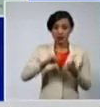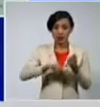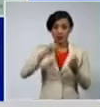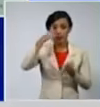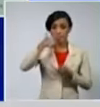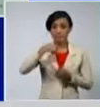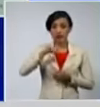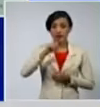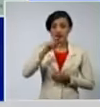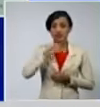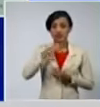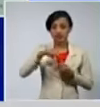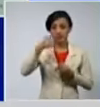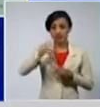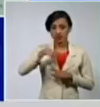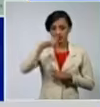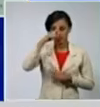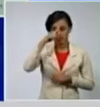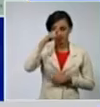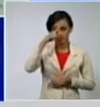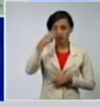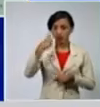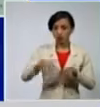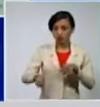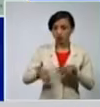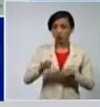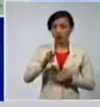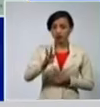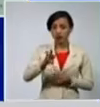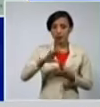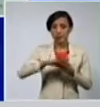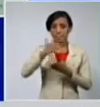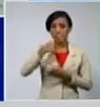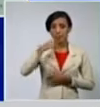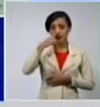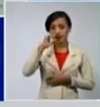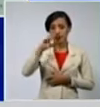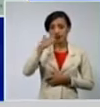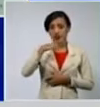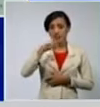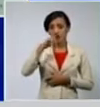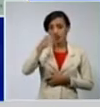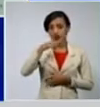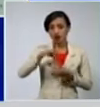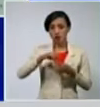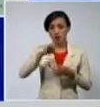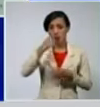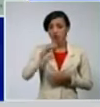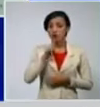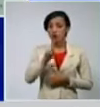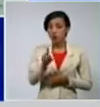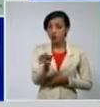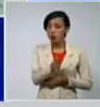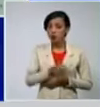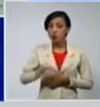Rachuelo, 3 en Manicaragua y 3 en Caibarien, y 1 en el municipio Remedios. Santo